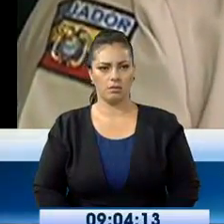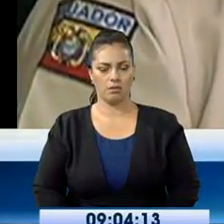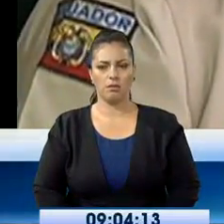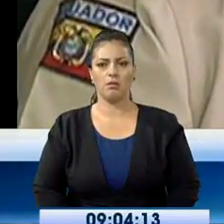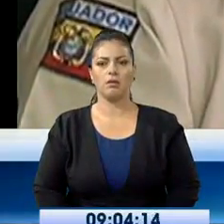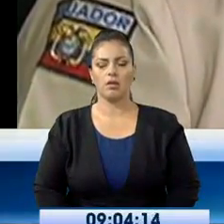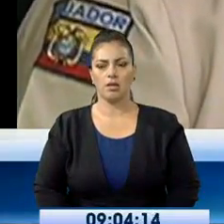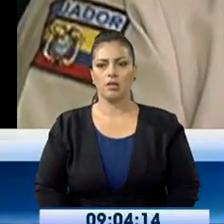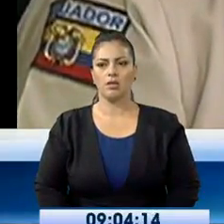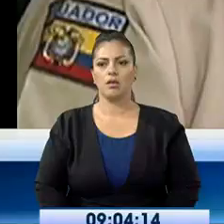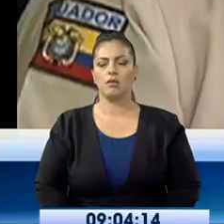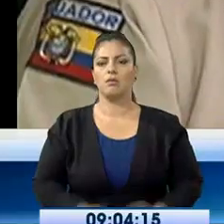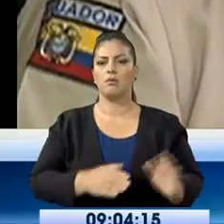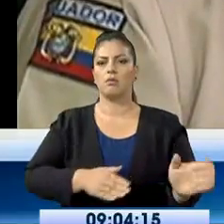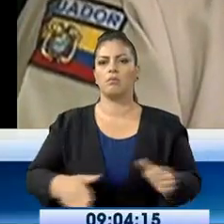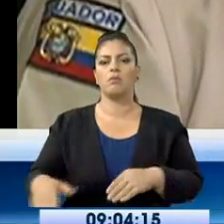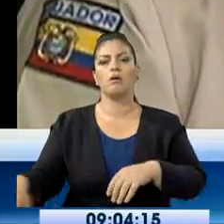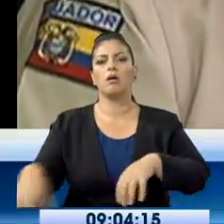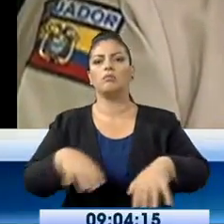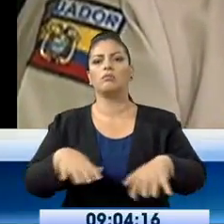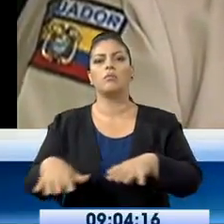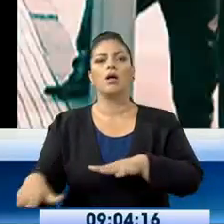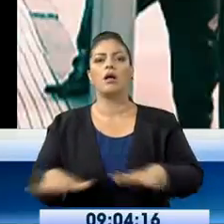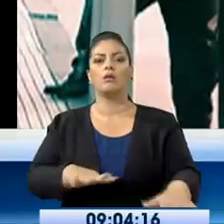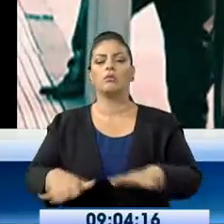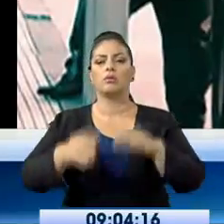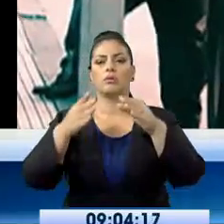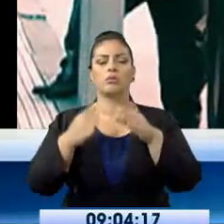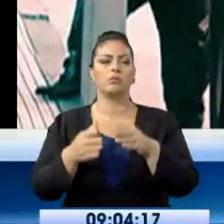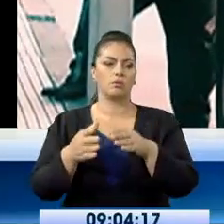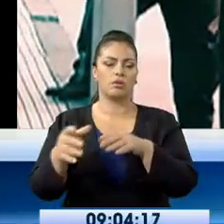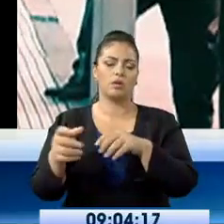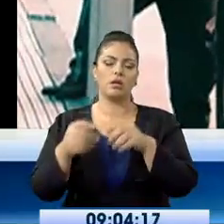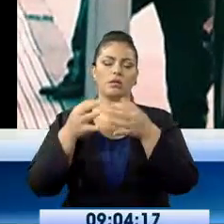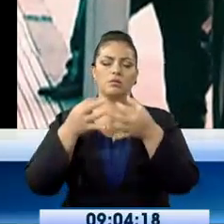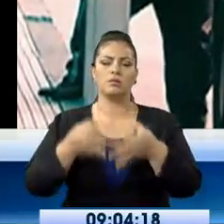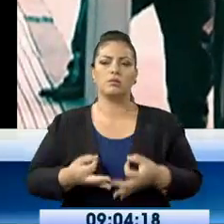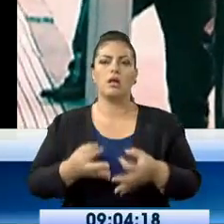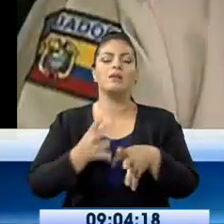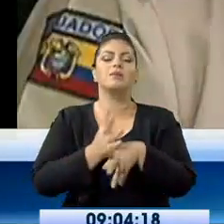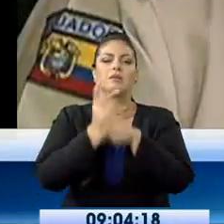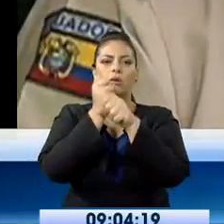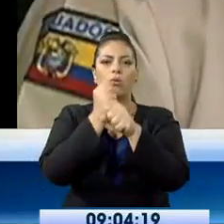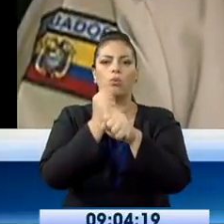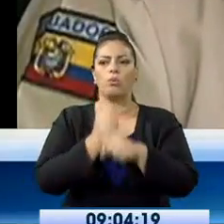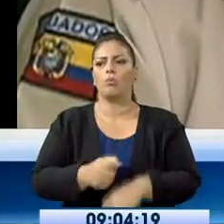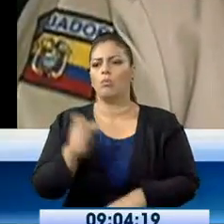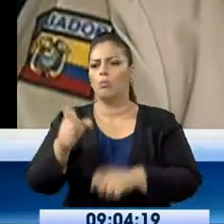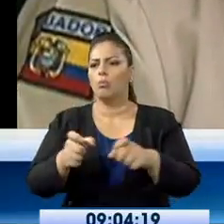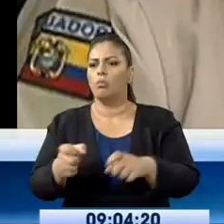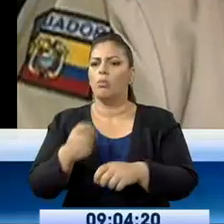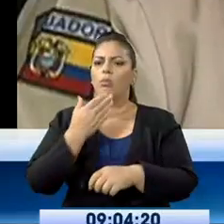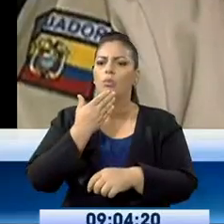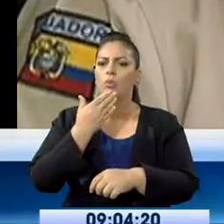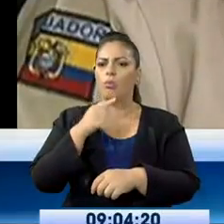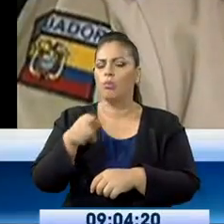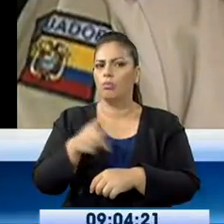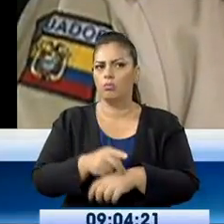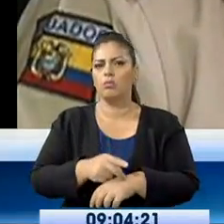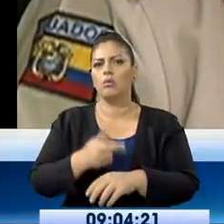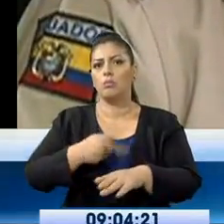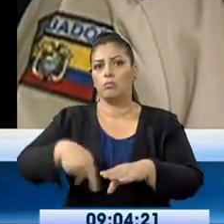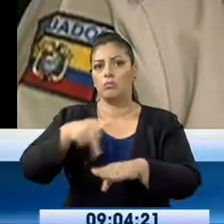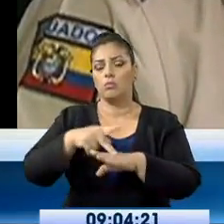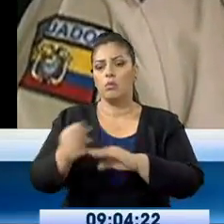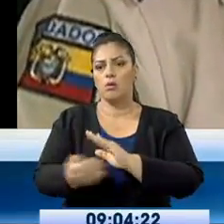coordinación seguro para que también la propia policía tenemos también que tener gente calificada que maneje esa información y en tiempos mínimos